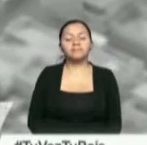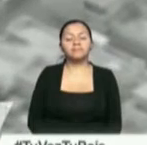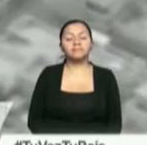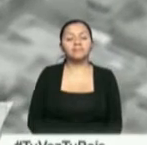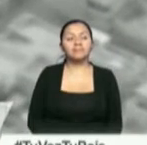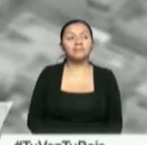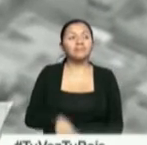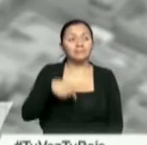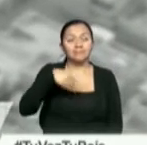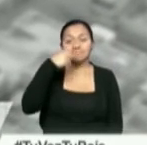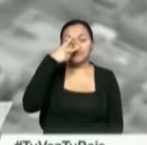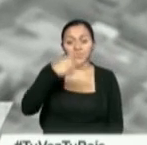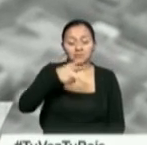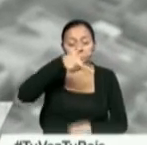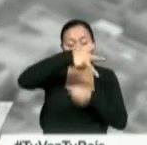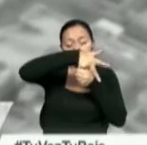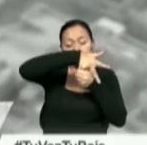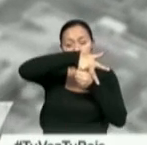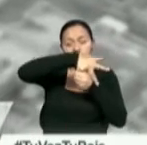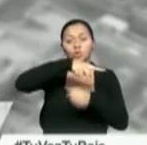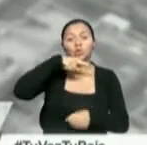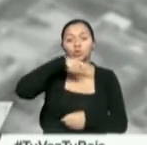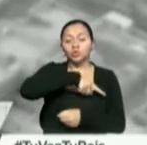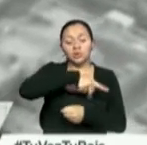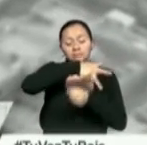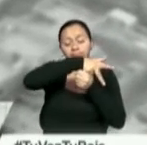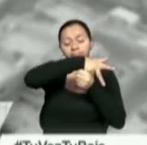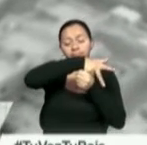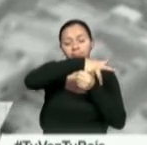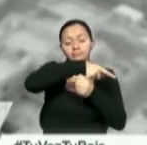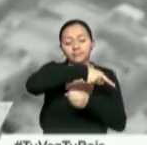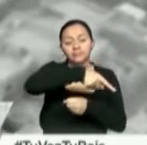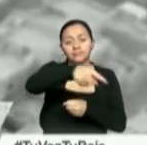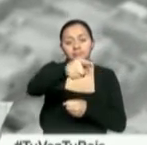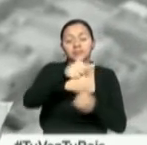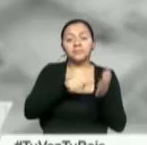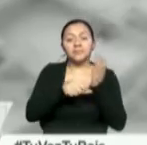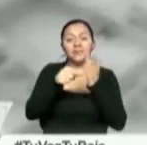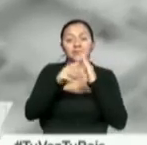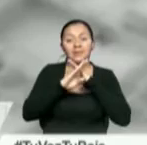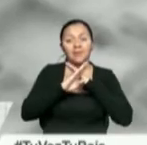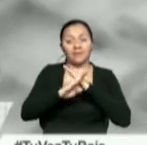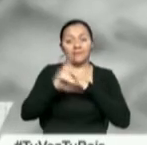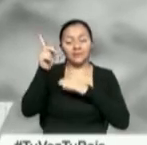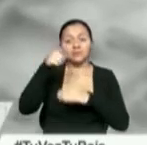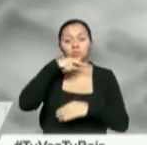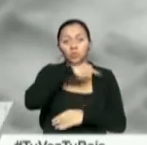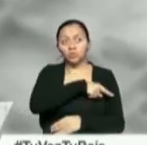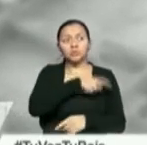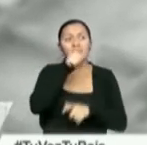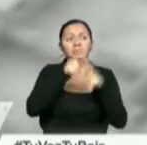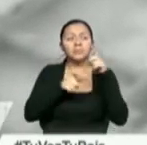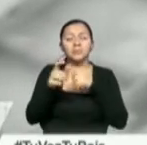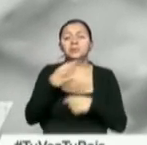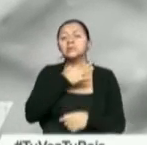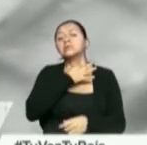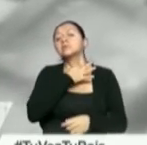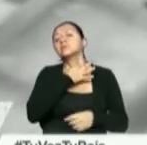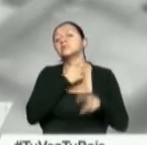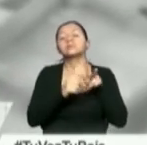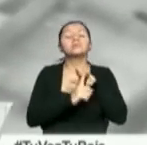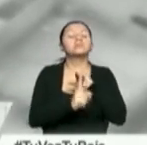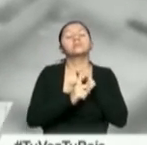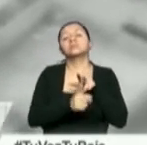estas imágenes difundidas por rusia muestran según el ministerio de defensa de ese país civiles que intentan alcanzar las zonas controladas